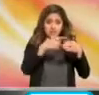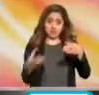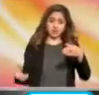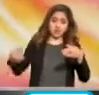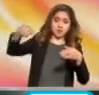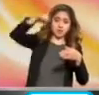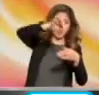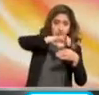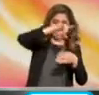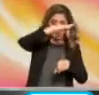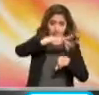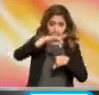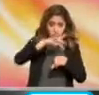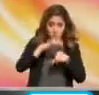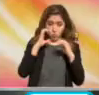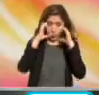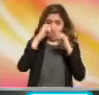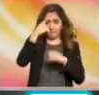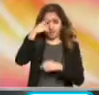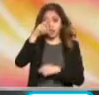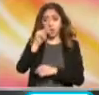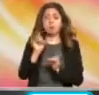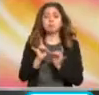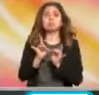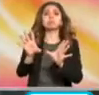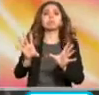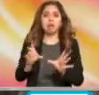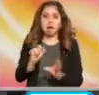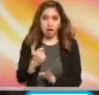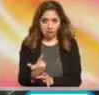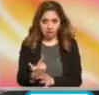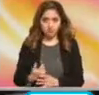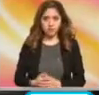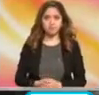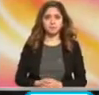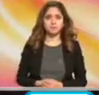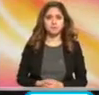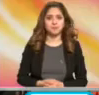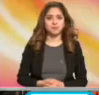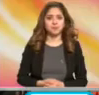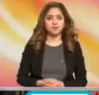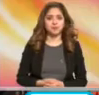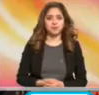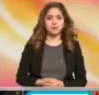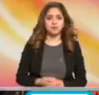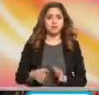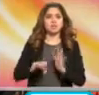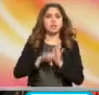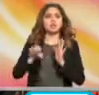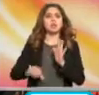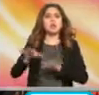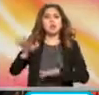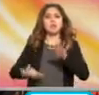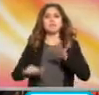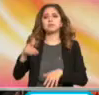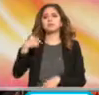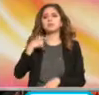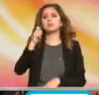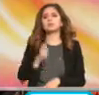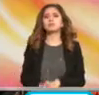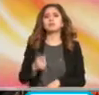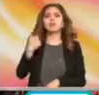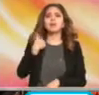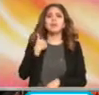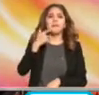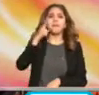no quiero que haya accidentes. O sea, ese es un platillo ideal, por ejemplo, para mañana, chicos, para los que estamos de Forever Alone, como dicen por ahí. Ay, Dios o sea, mío, mañana ya que no vamos a